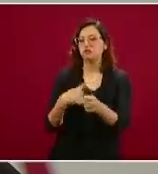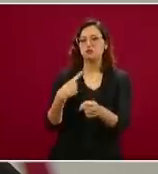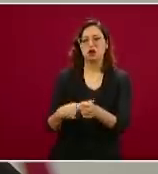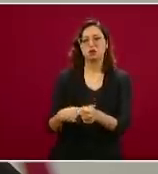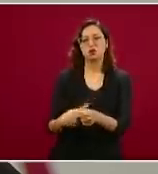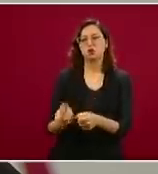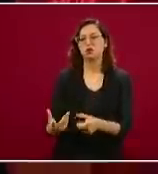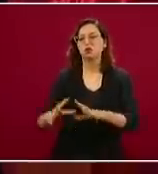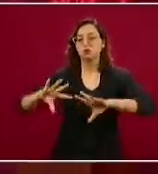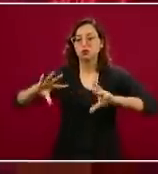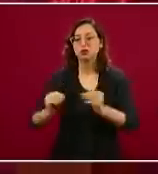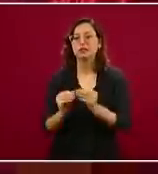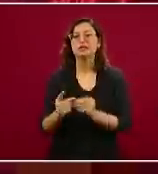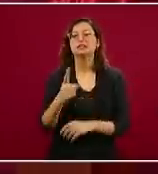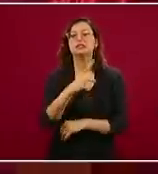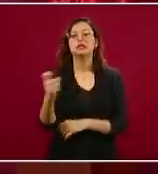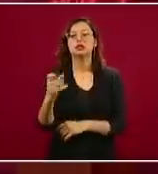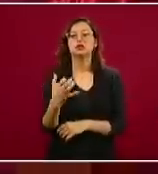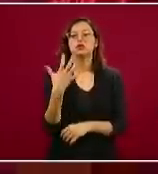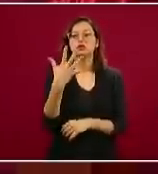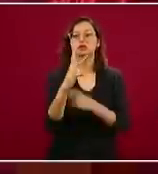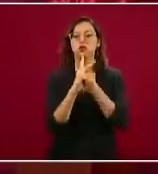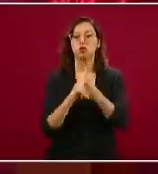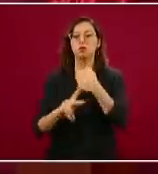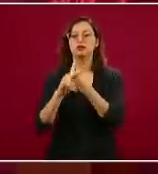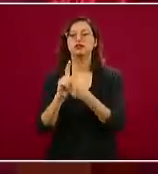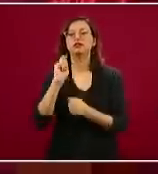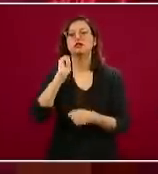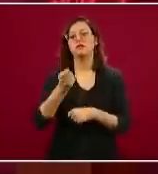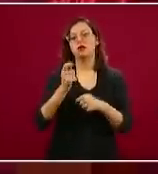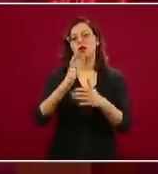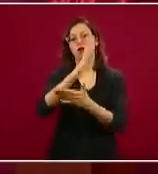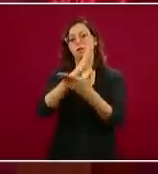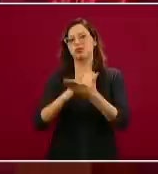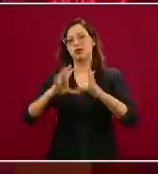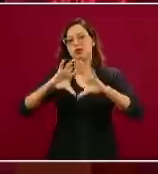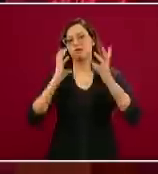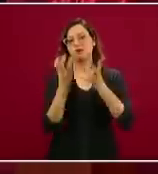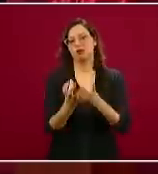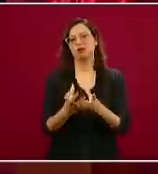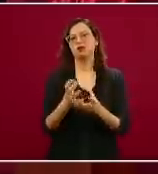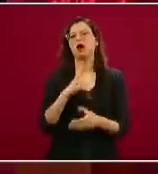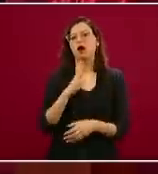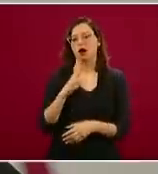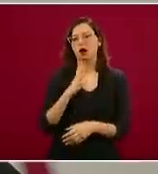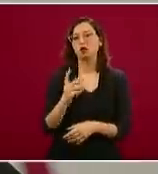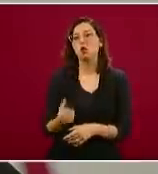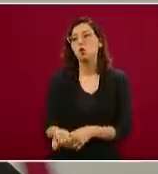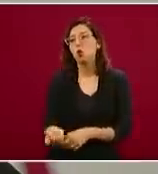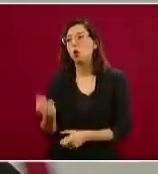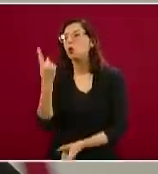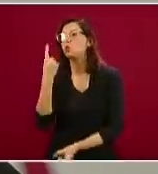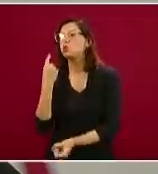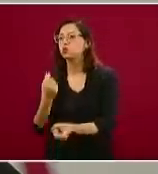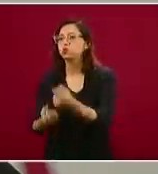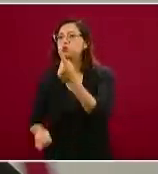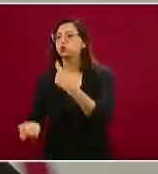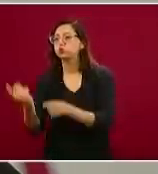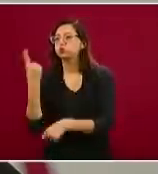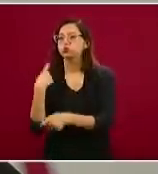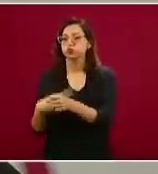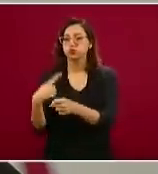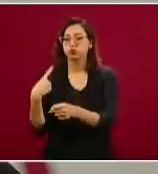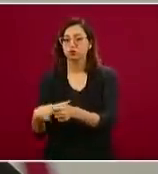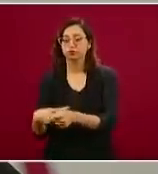registrado 105 países, gruesamente la mitad del mundo, que tienen al menos un caso, y en 10 países existe